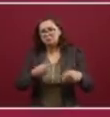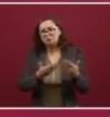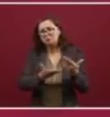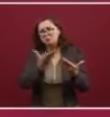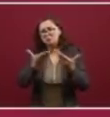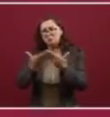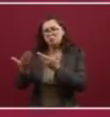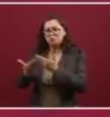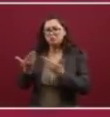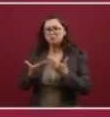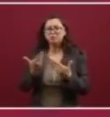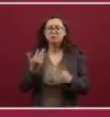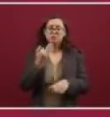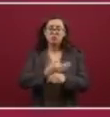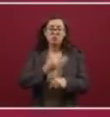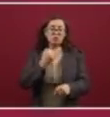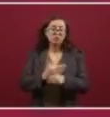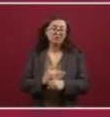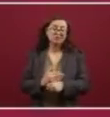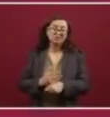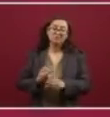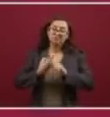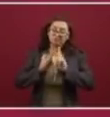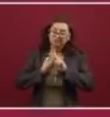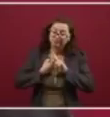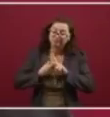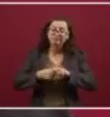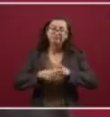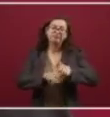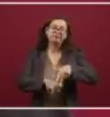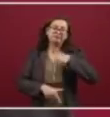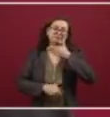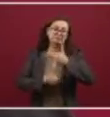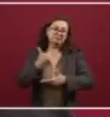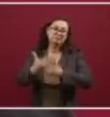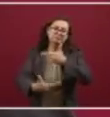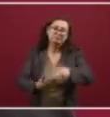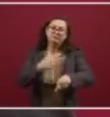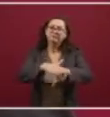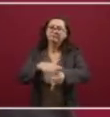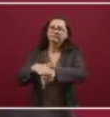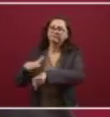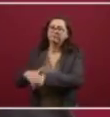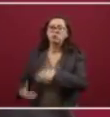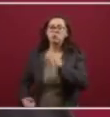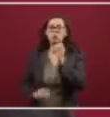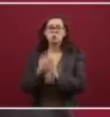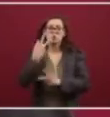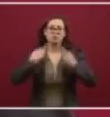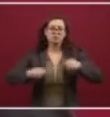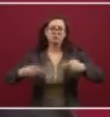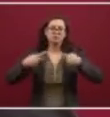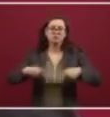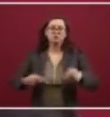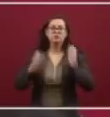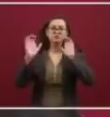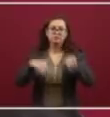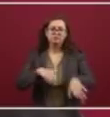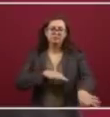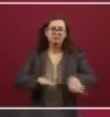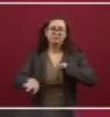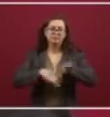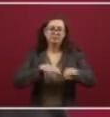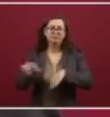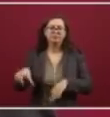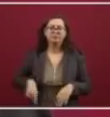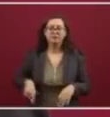y se está haciendo todo un proceso para convocar a nuevos servidores públicos. Y